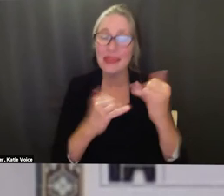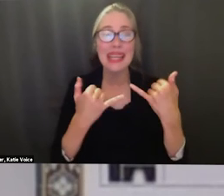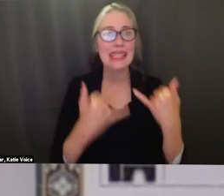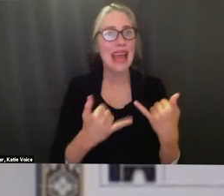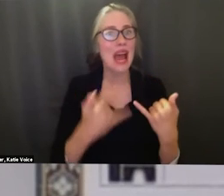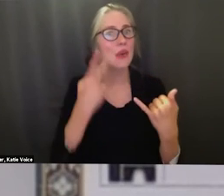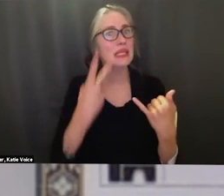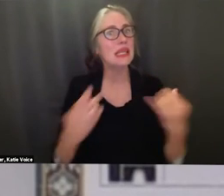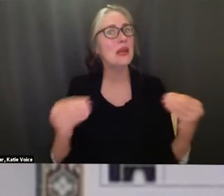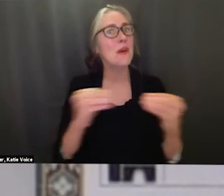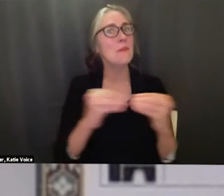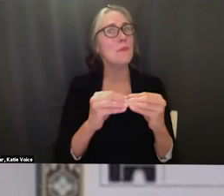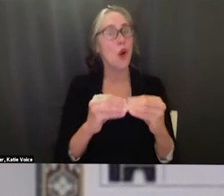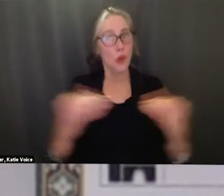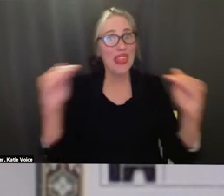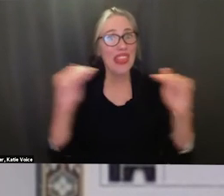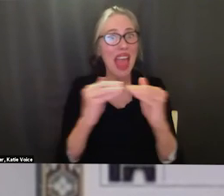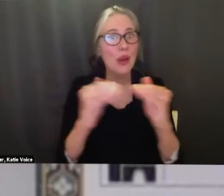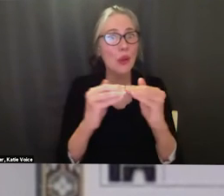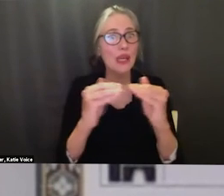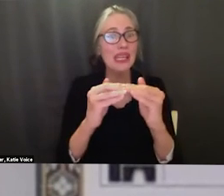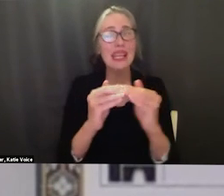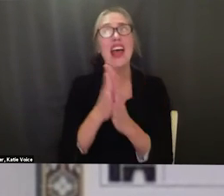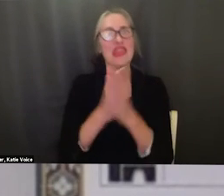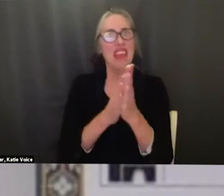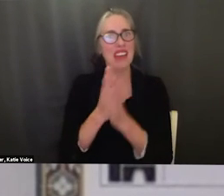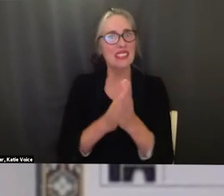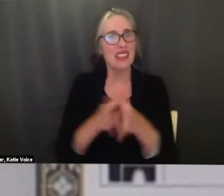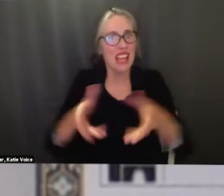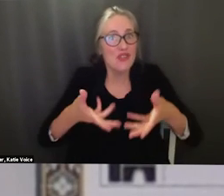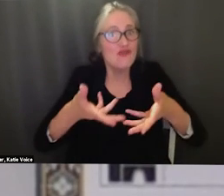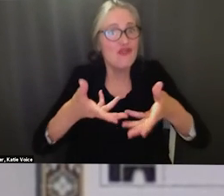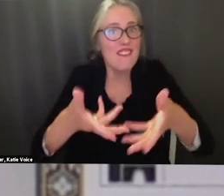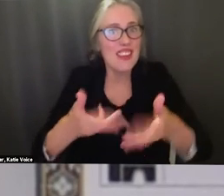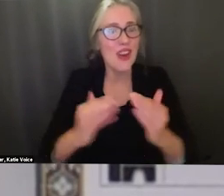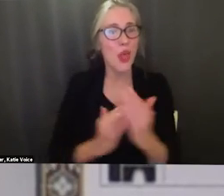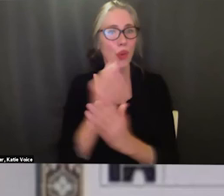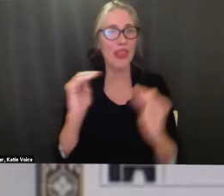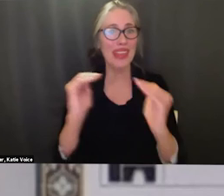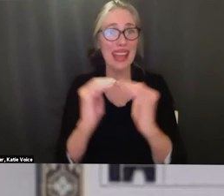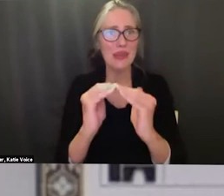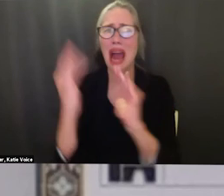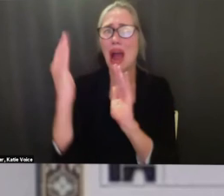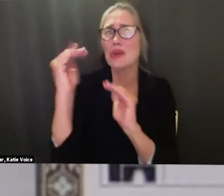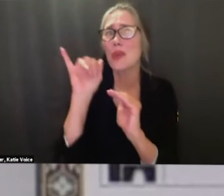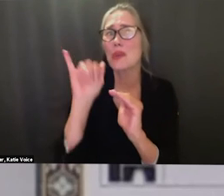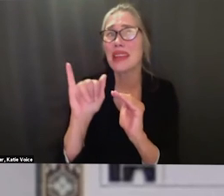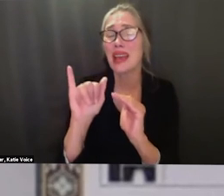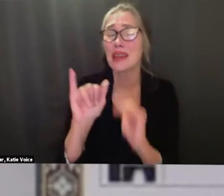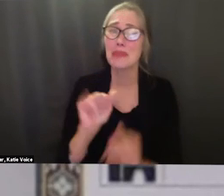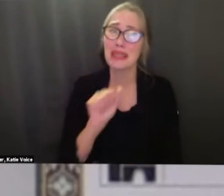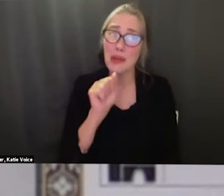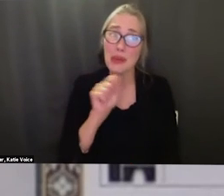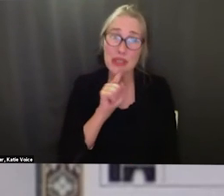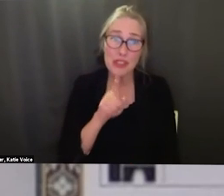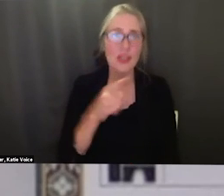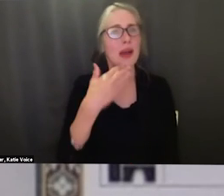nuestro trabajo de equidad, me alegra. Me imaginé que era eso, pero no estaba segura. Muchísimas gracias, señora Muñoz.